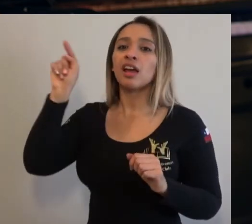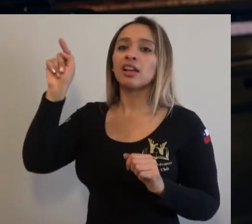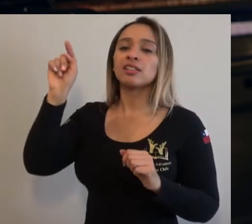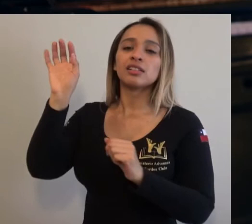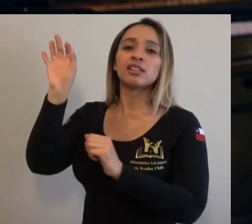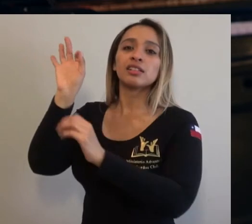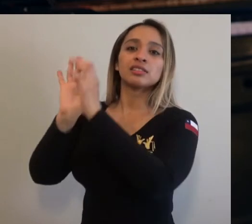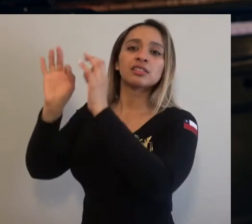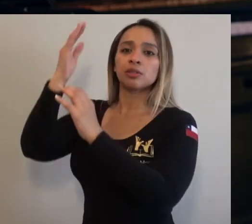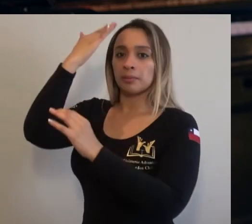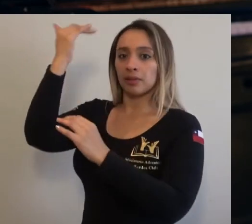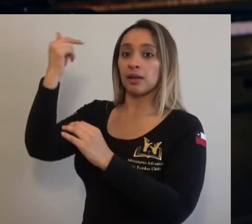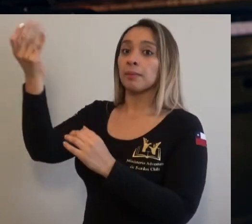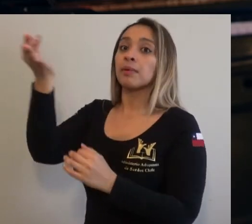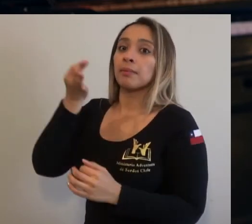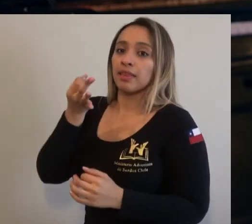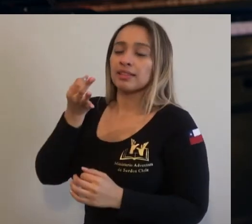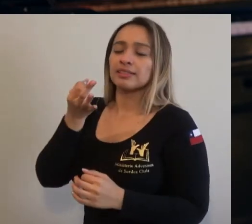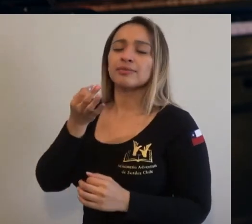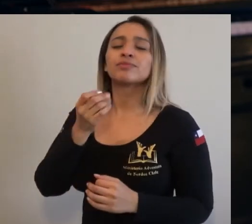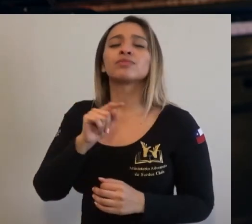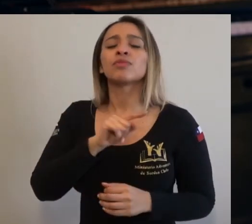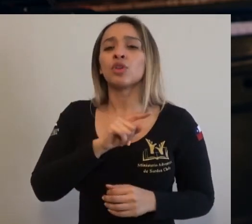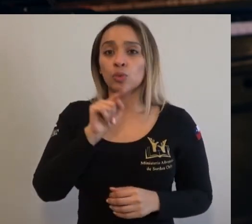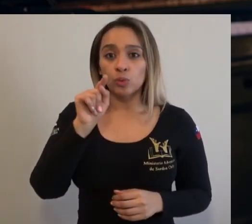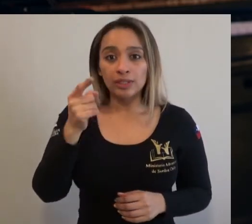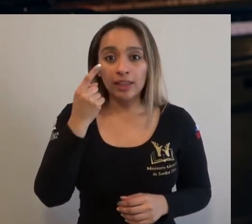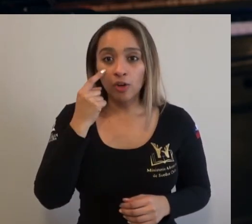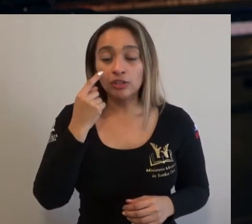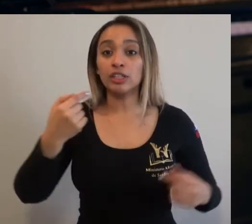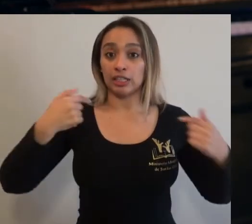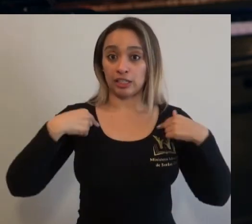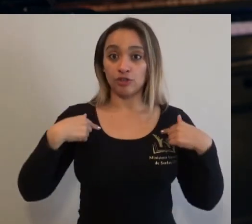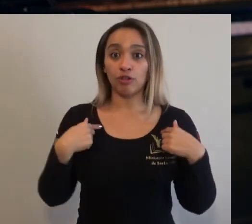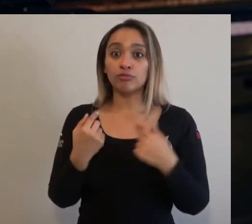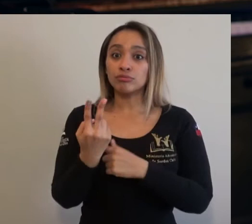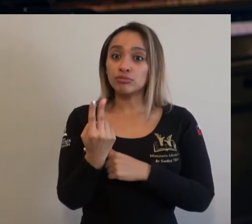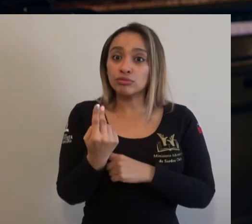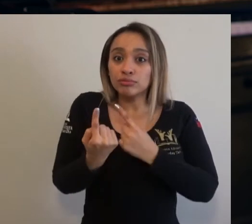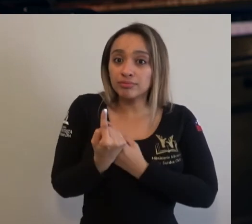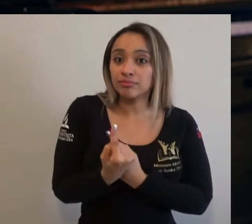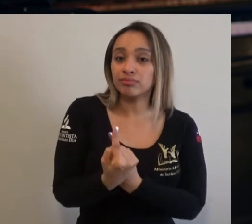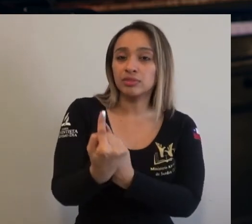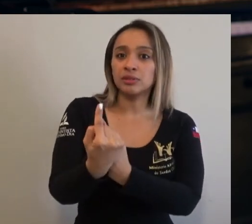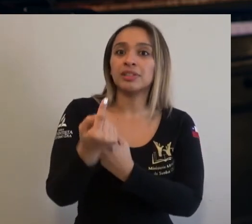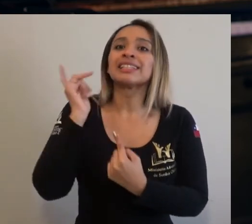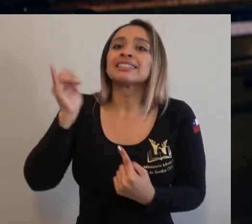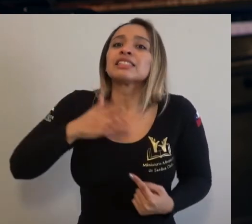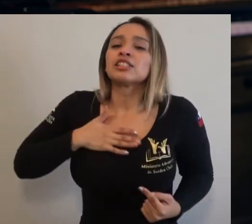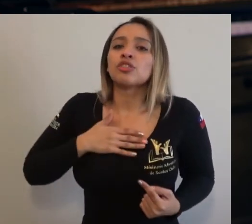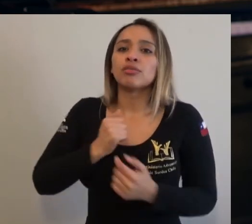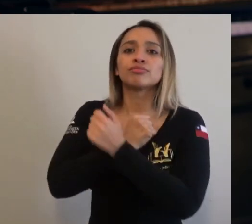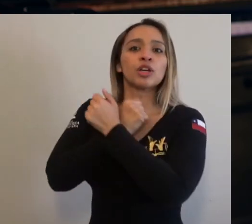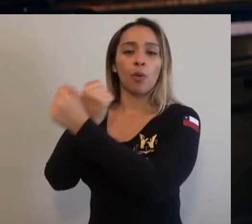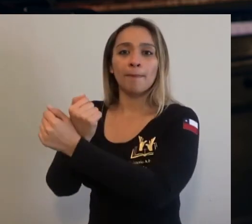el versículo 35 nos dice: en esto conocerán todos que sois mis discípulos si tuvieres amor unos